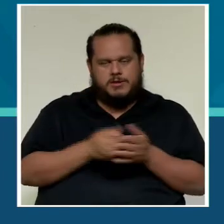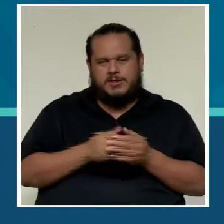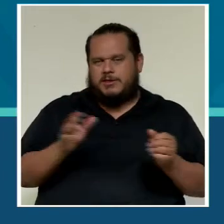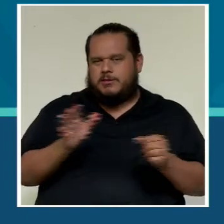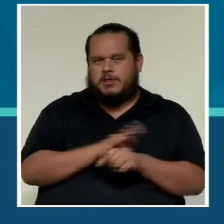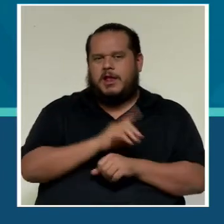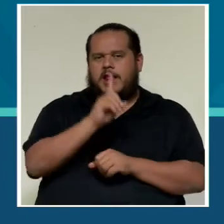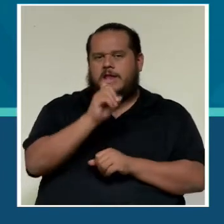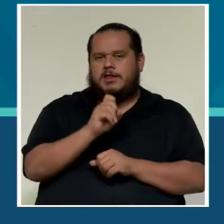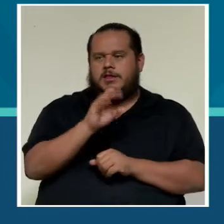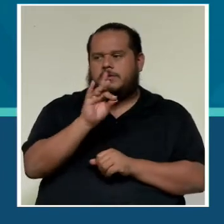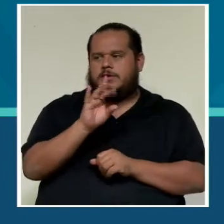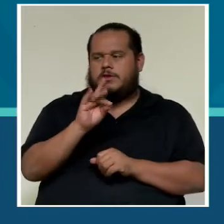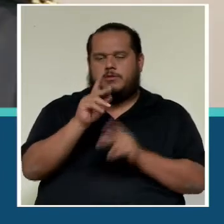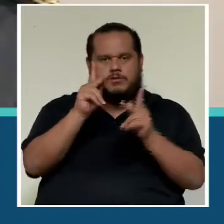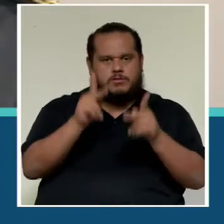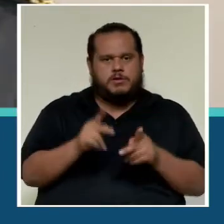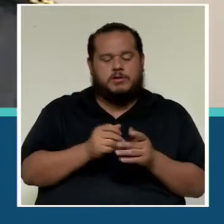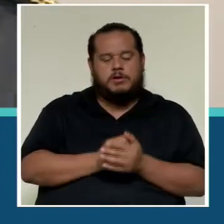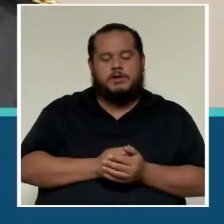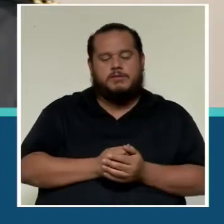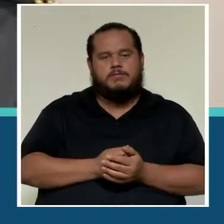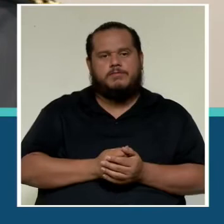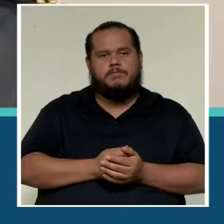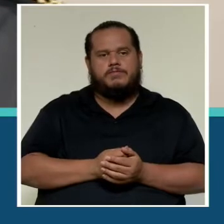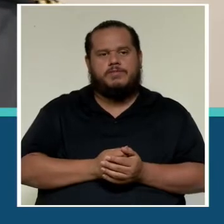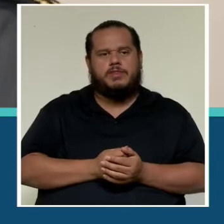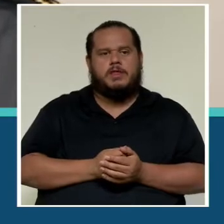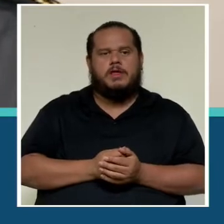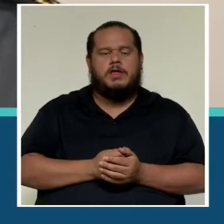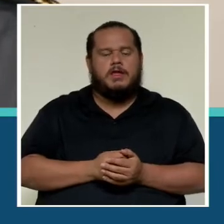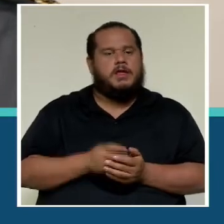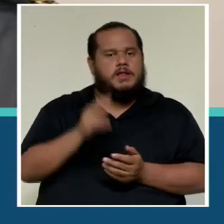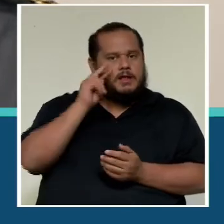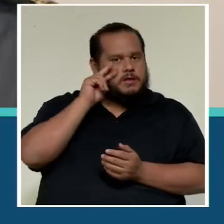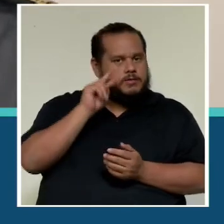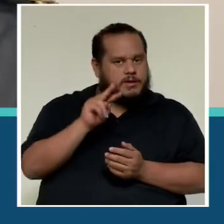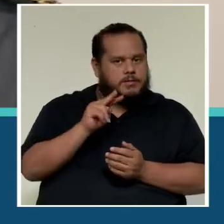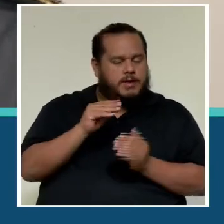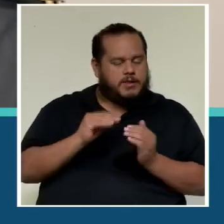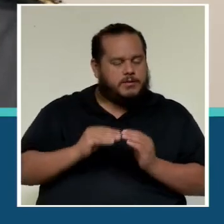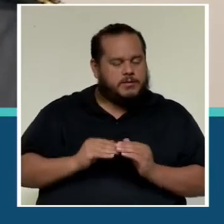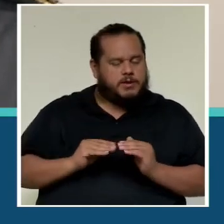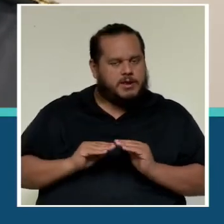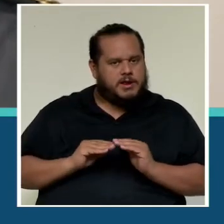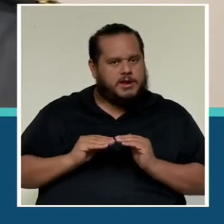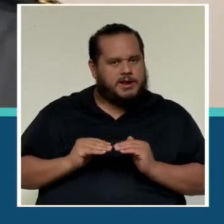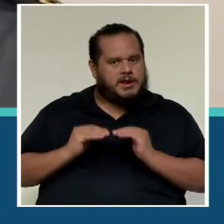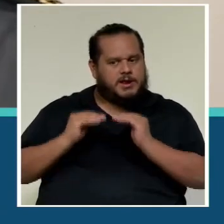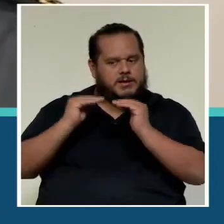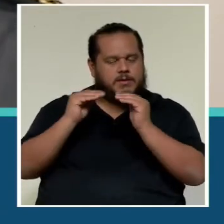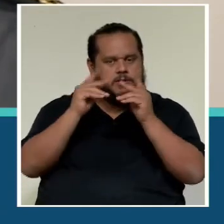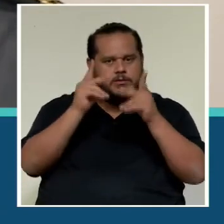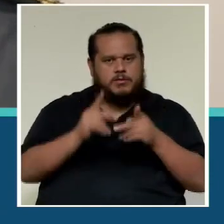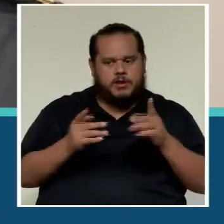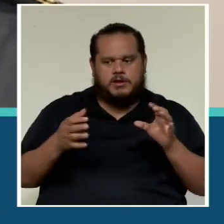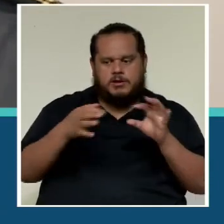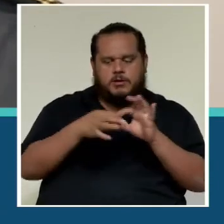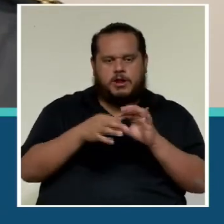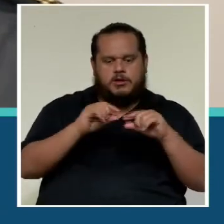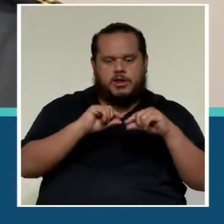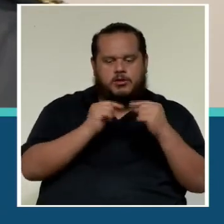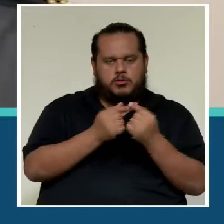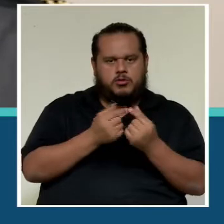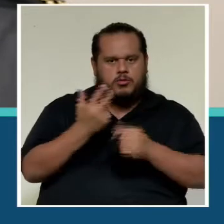total, 188 personas. Se han estado observando el incremento de personas vinculadas a las pandillas